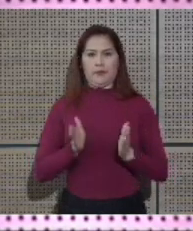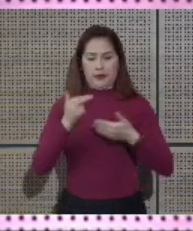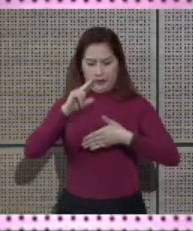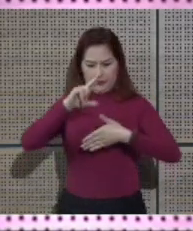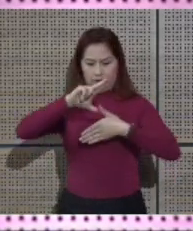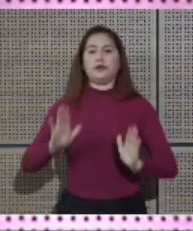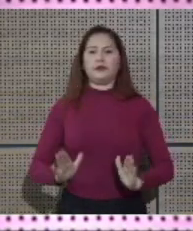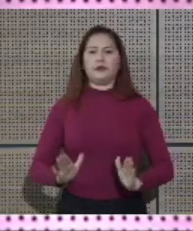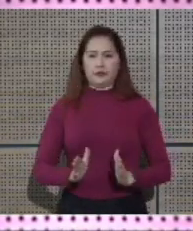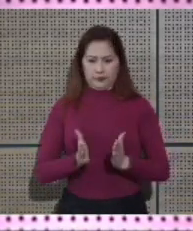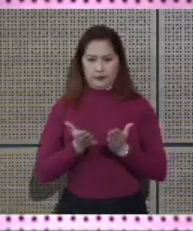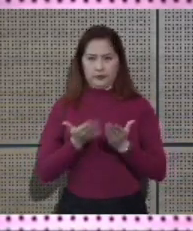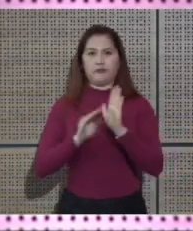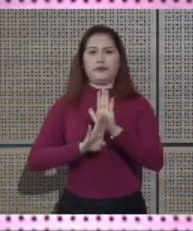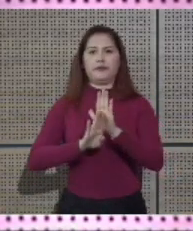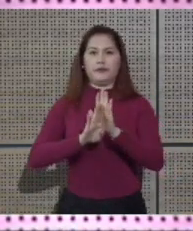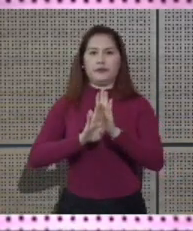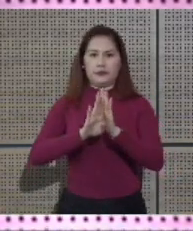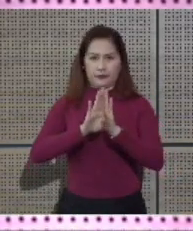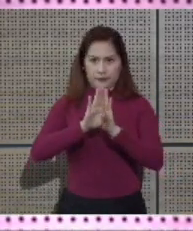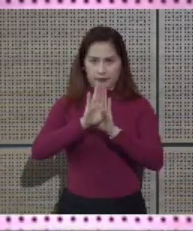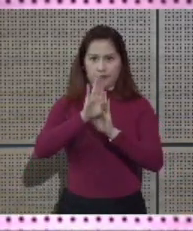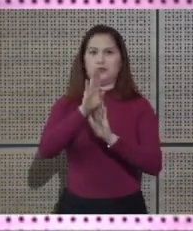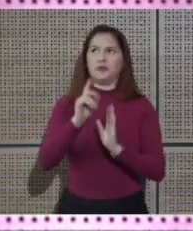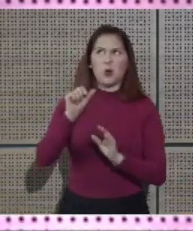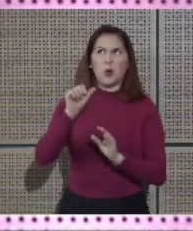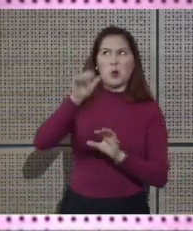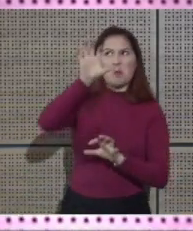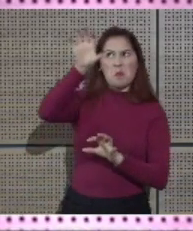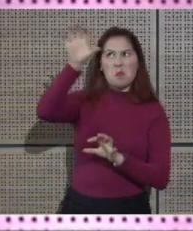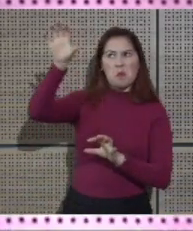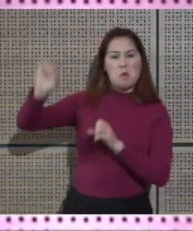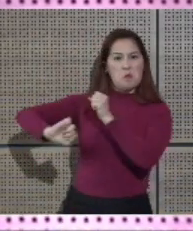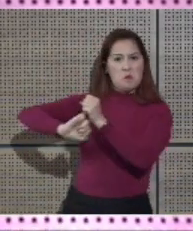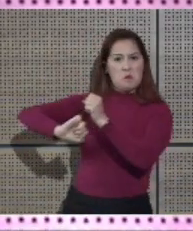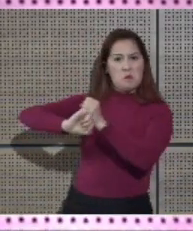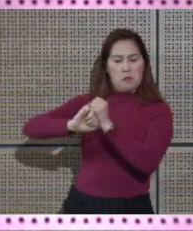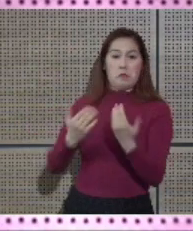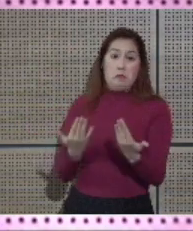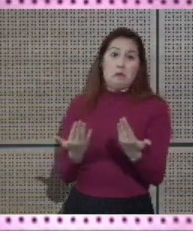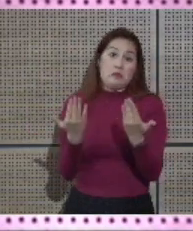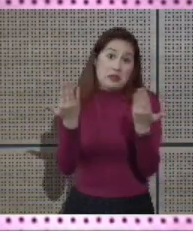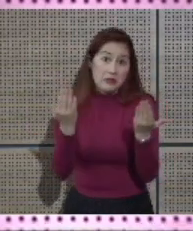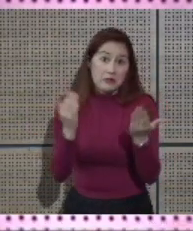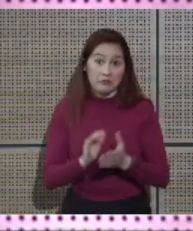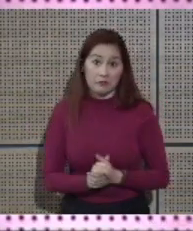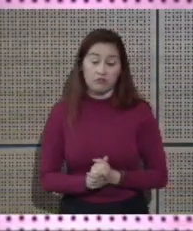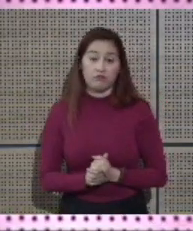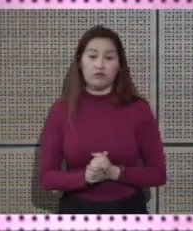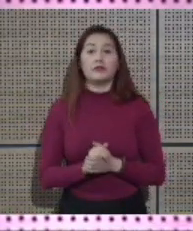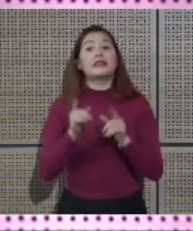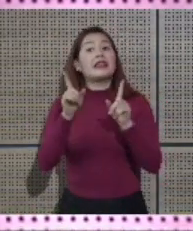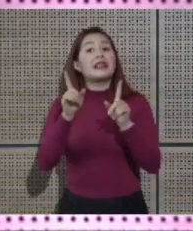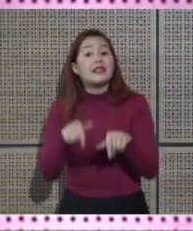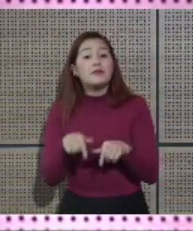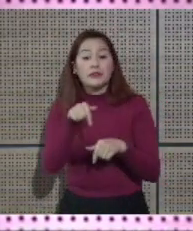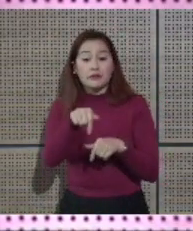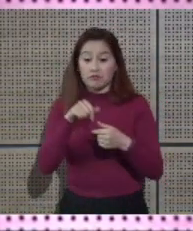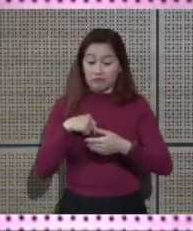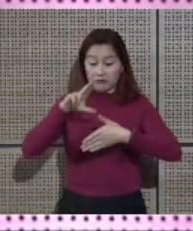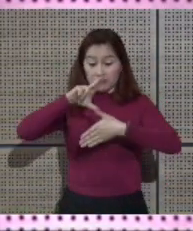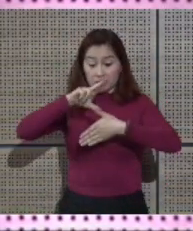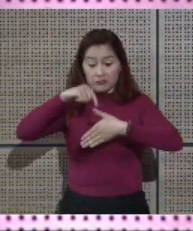generado una importante masa de inversión y ha generado una importante expansión también del empleo.